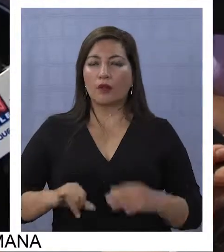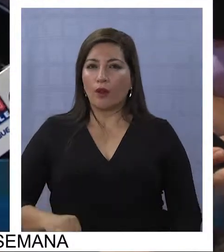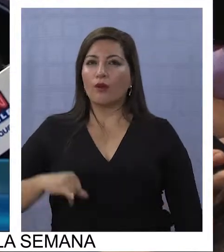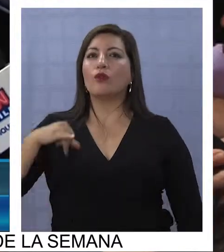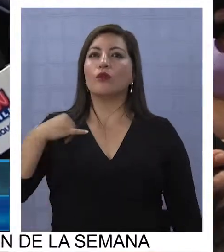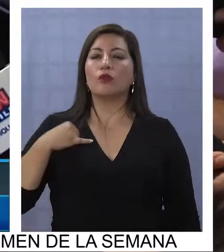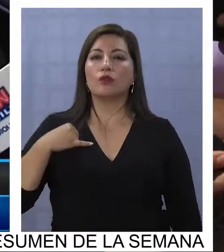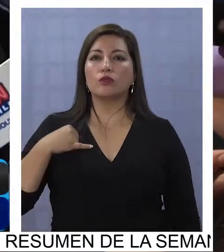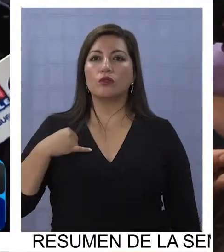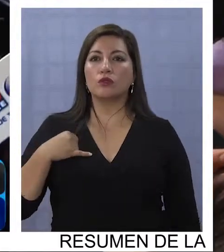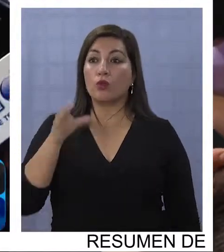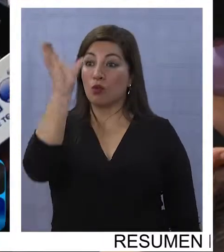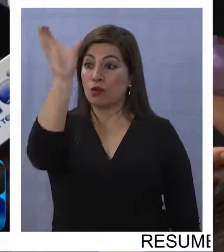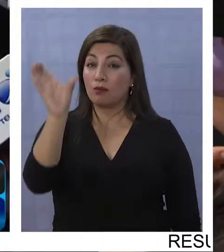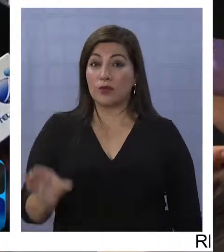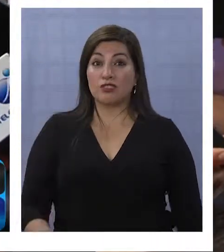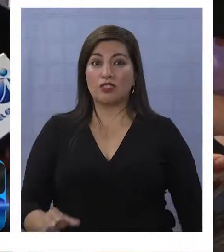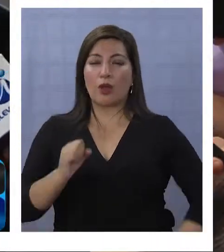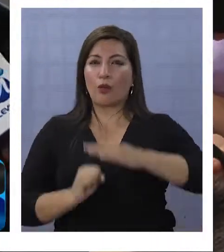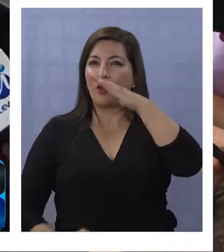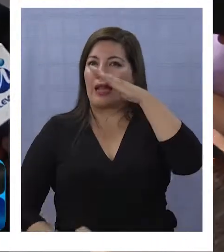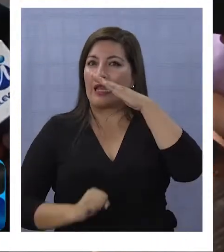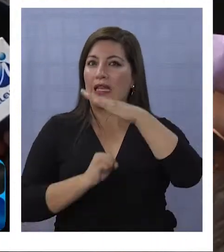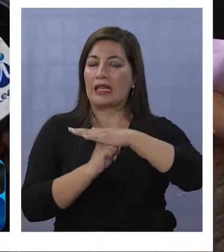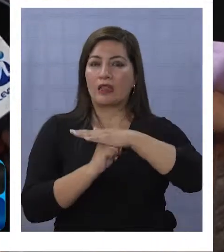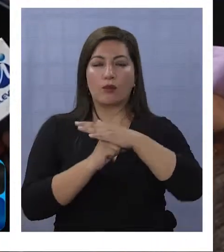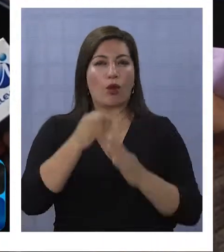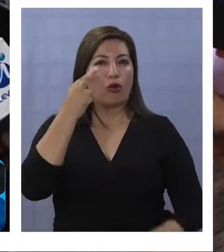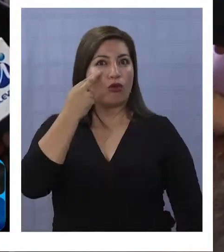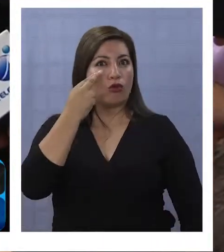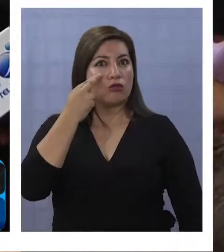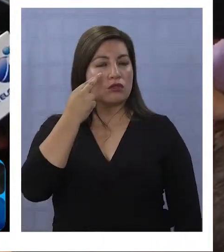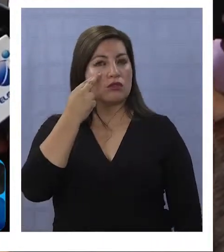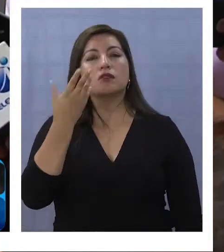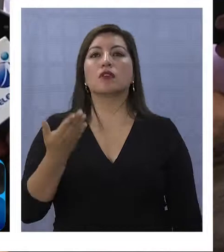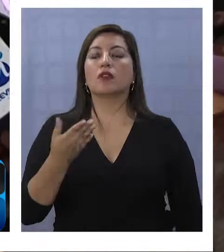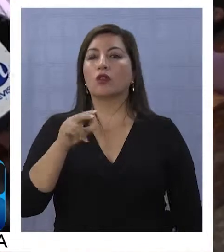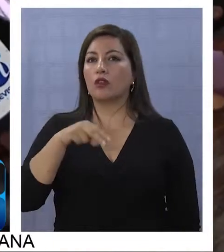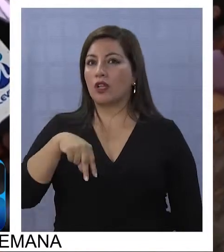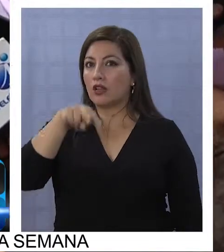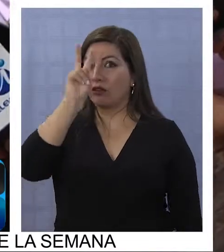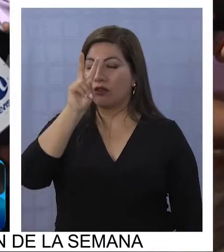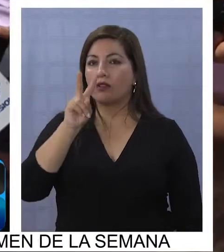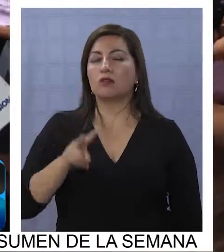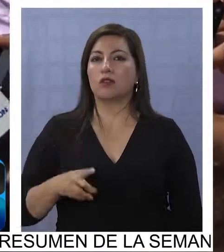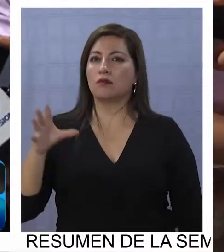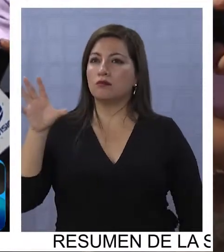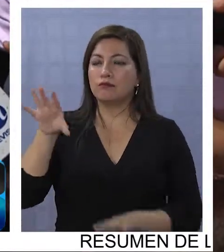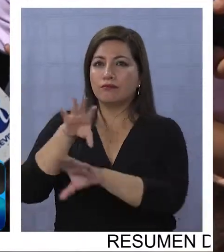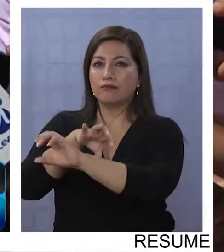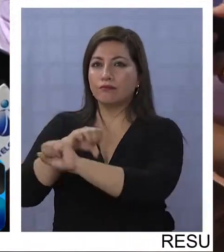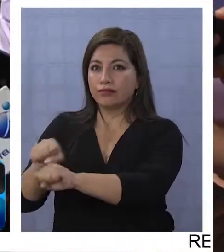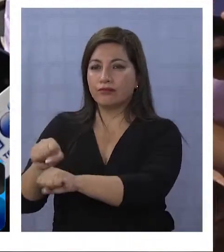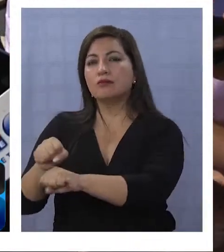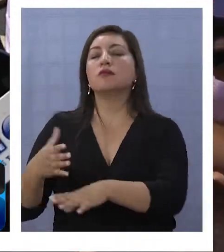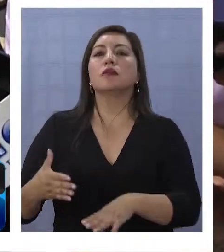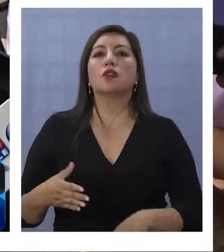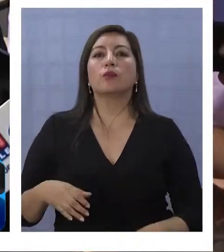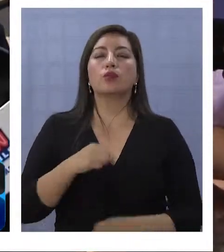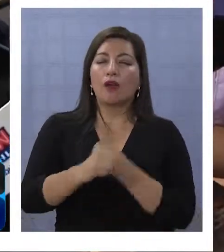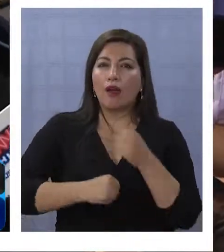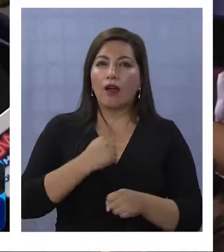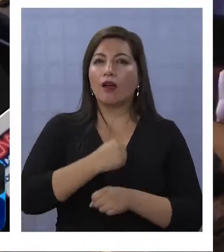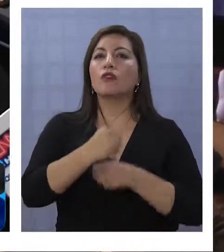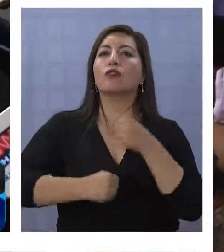hemos detenido a un líder emblemático narcotraficante de la zona norte del país. Llevamos muchos años de investigación